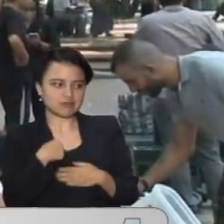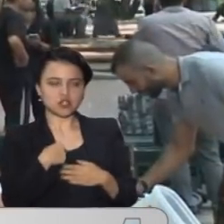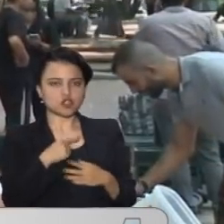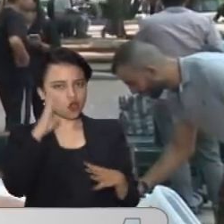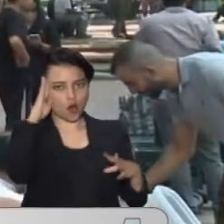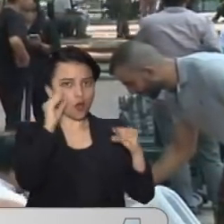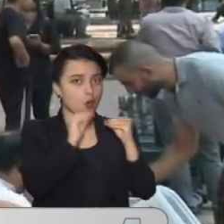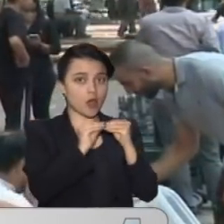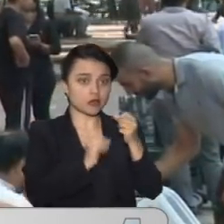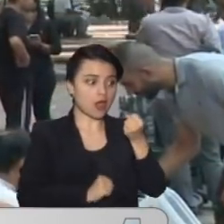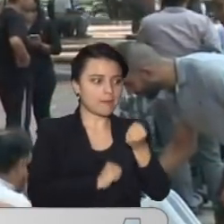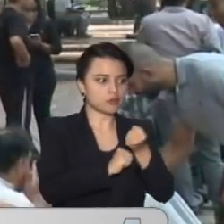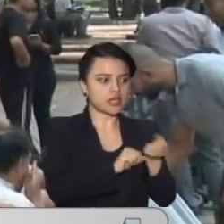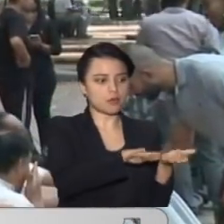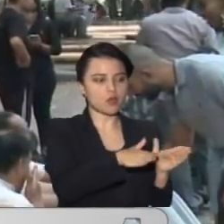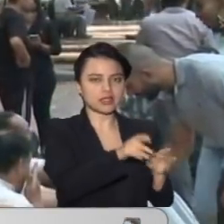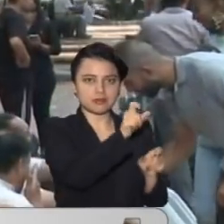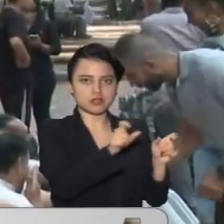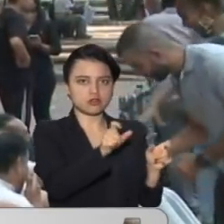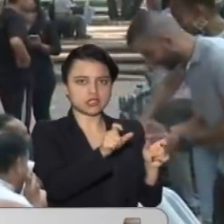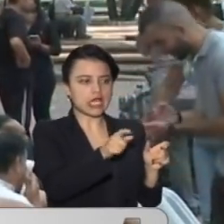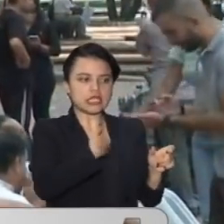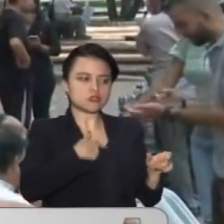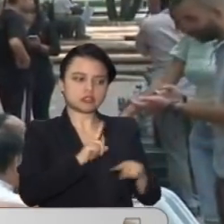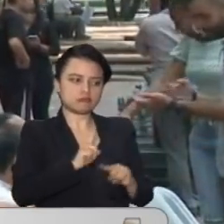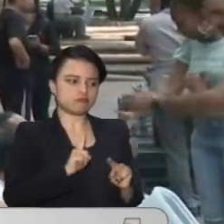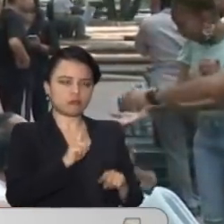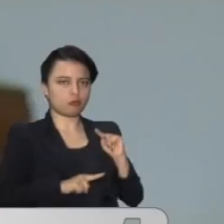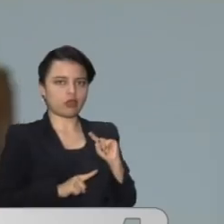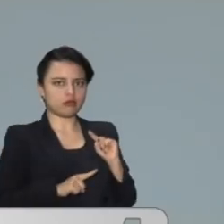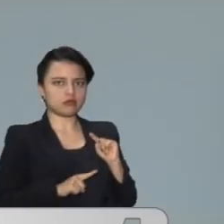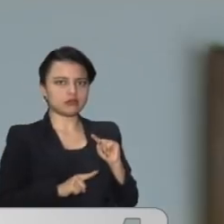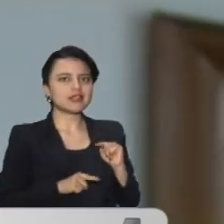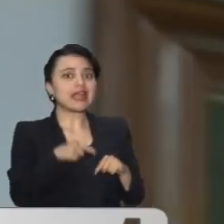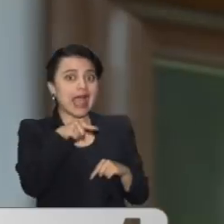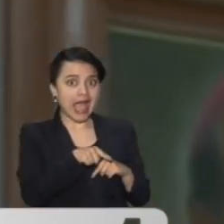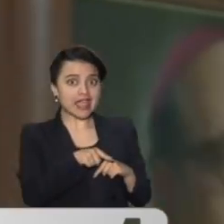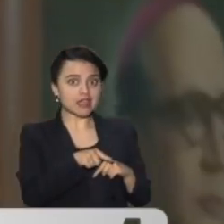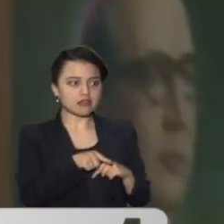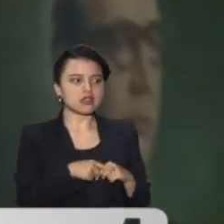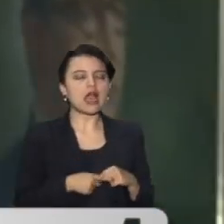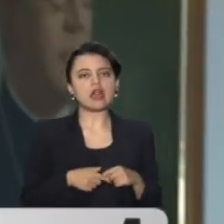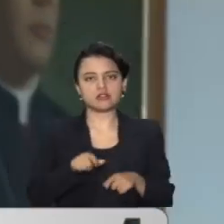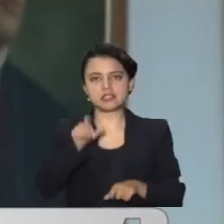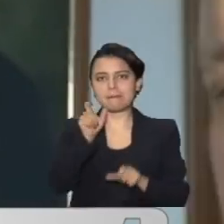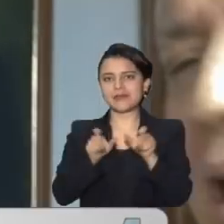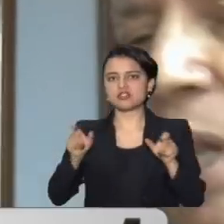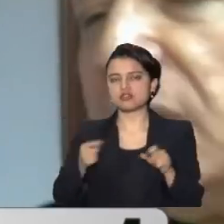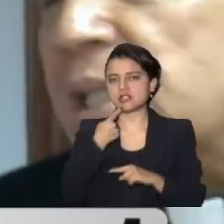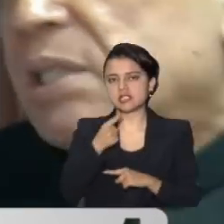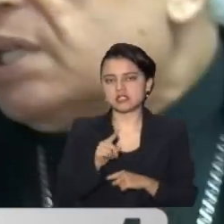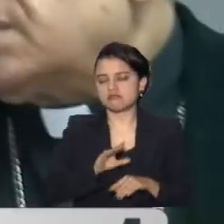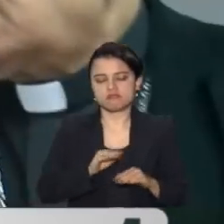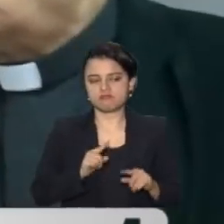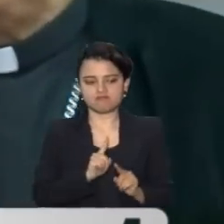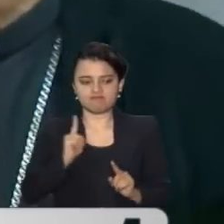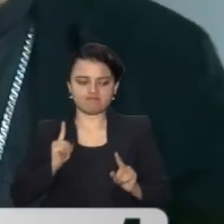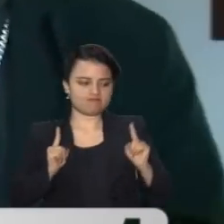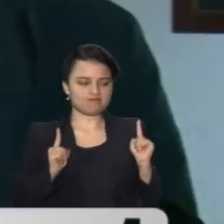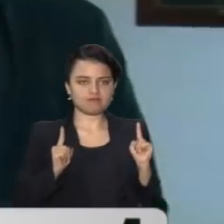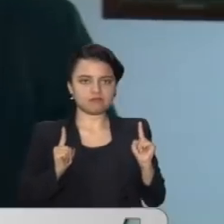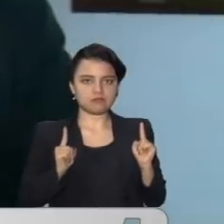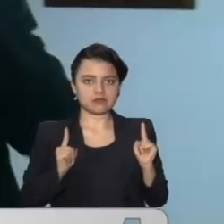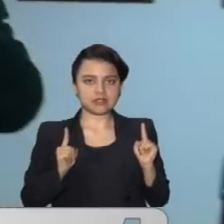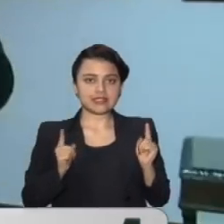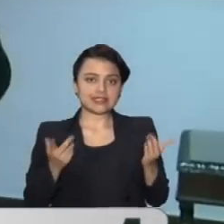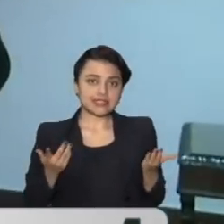ya se le ha preguntado al médico si tiene alguna objeción de conciencia. Entre tanto, el máximo jerarca de la iglesia en la capital del Valle, Monseñor Darío